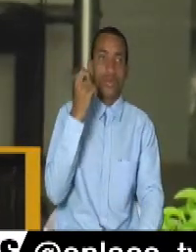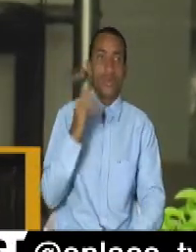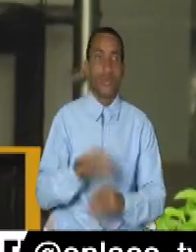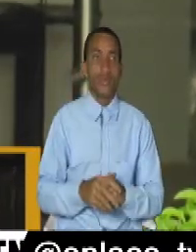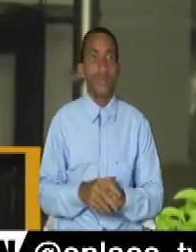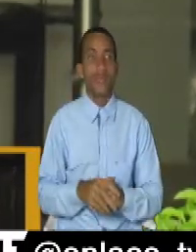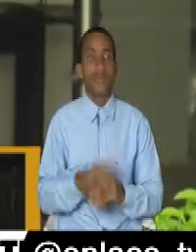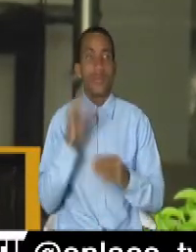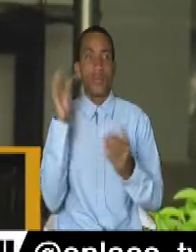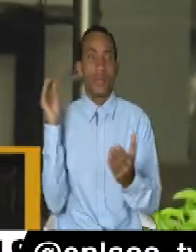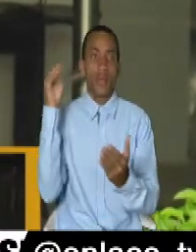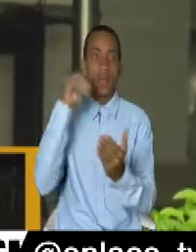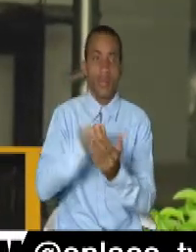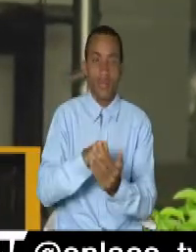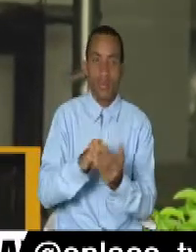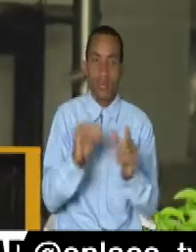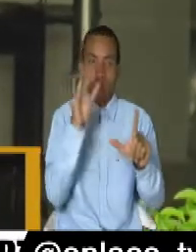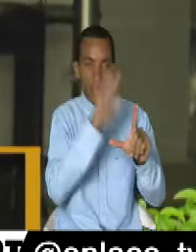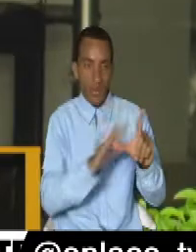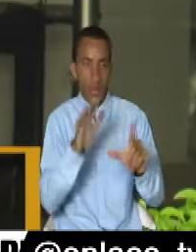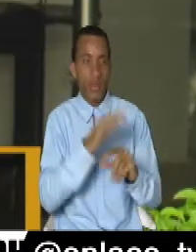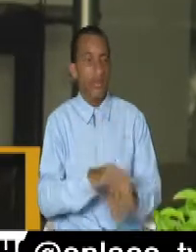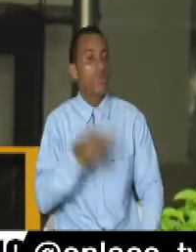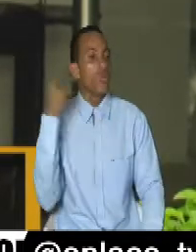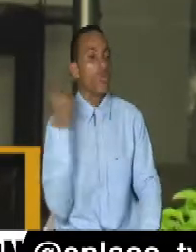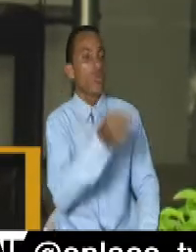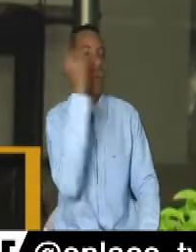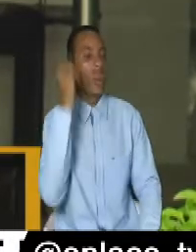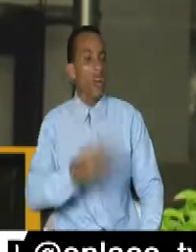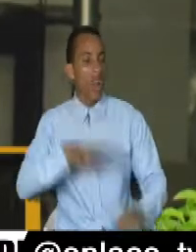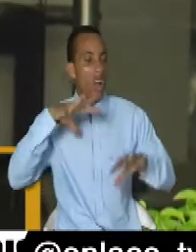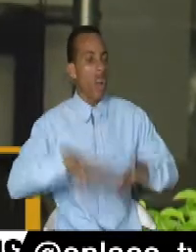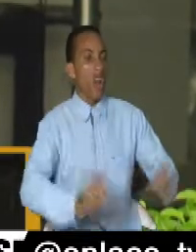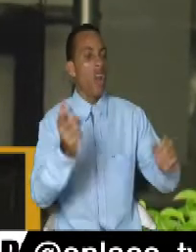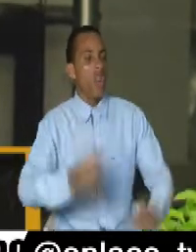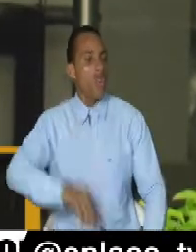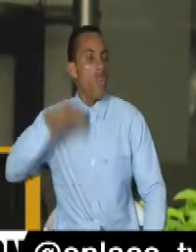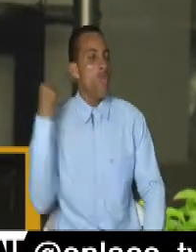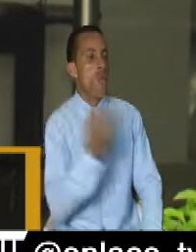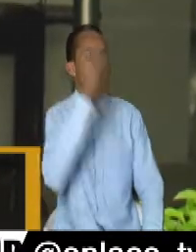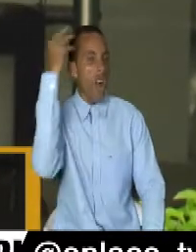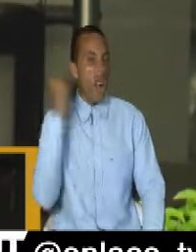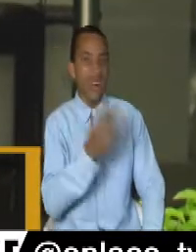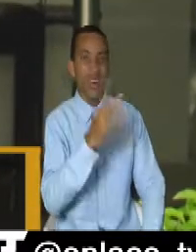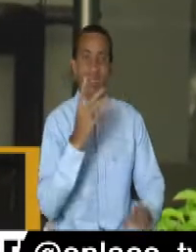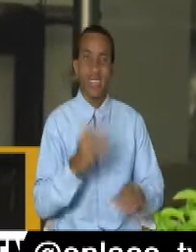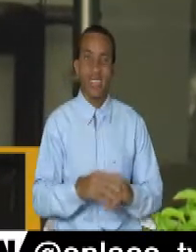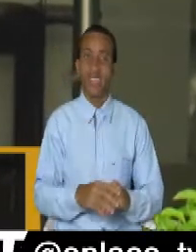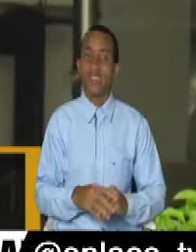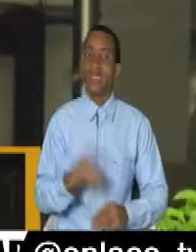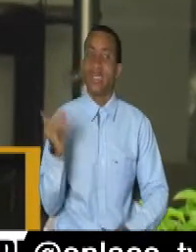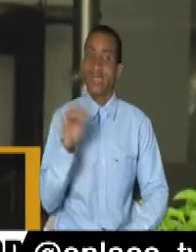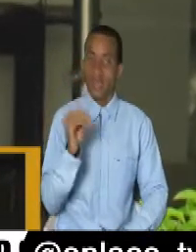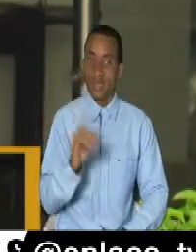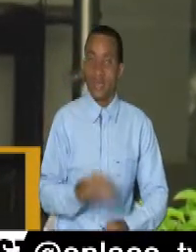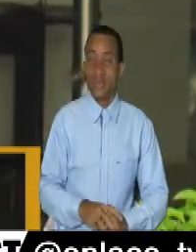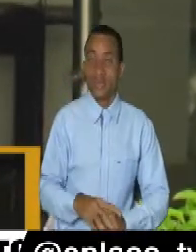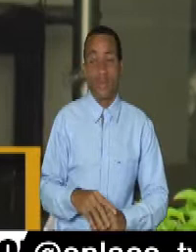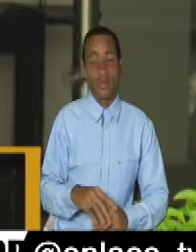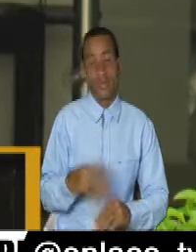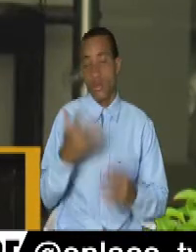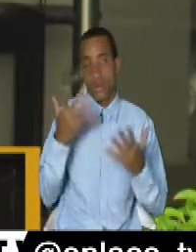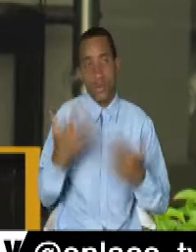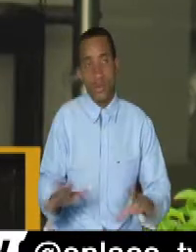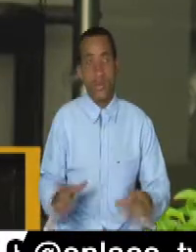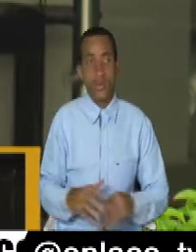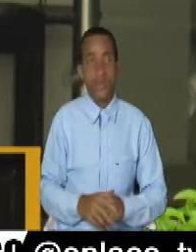subieron unos videos míos tratándome de ladrón, de rata, a las redes sociales. Entonces lo que yo quiero es que no haya malos entendidos. Que yo no...